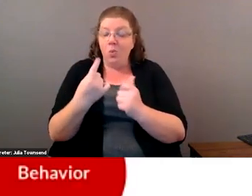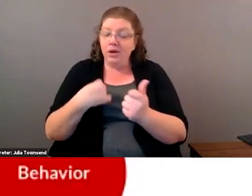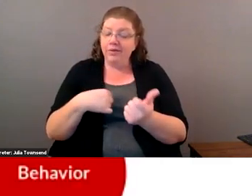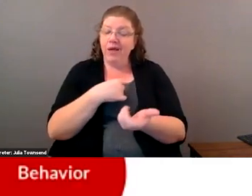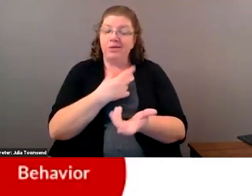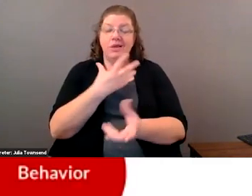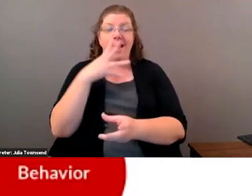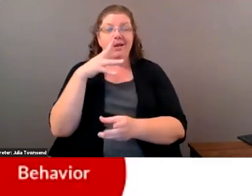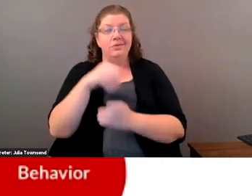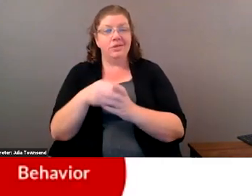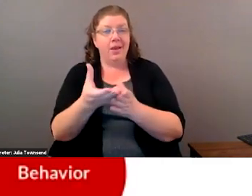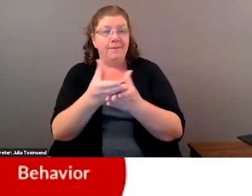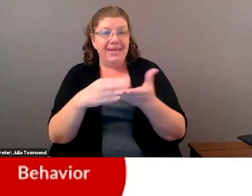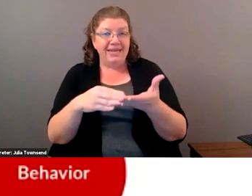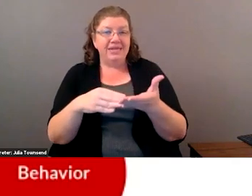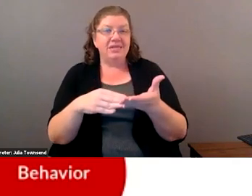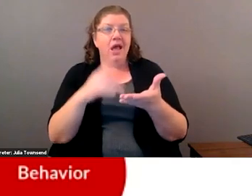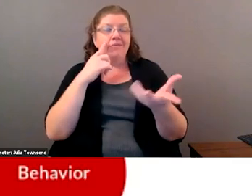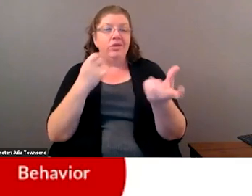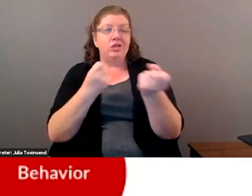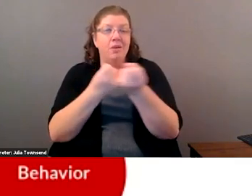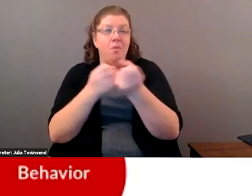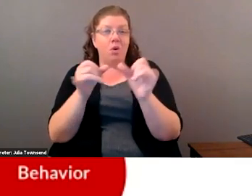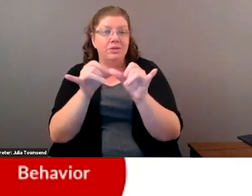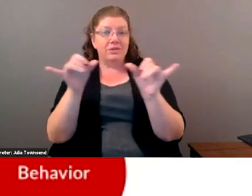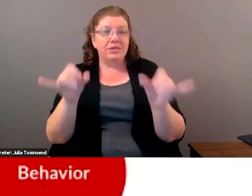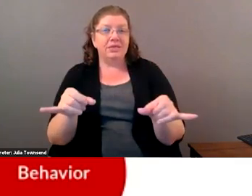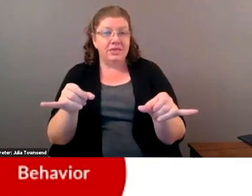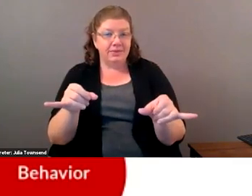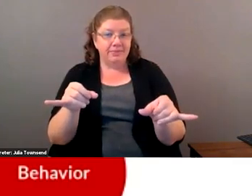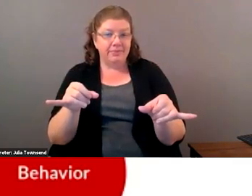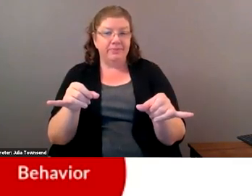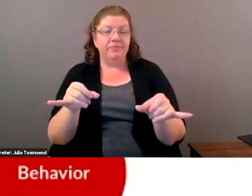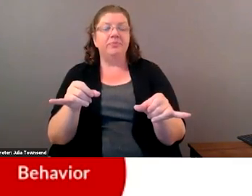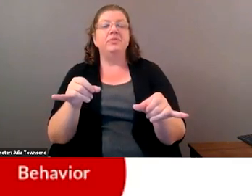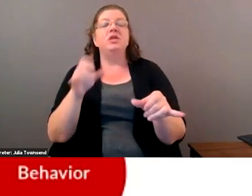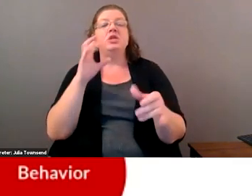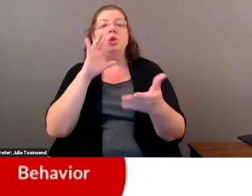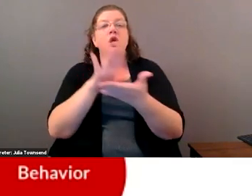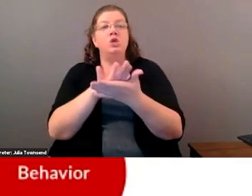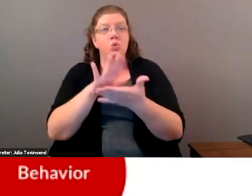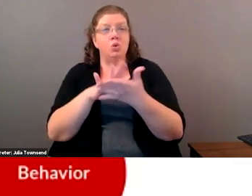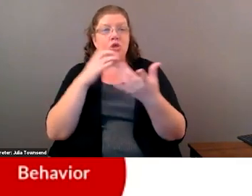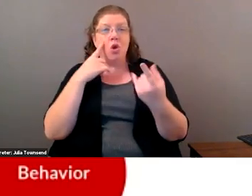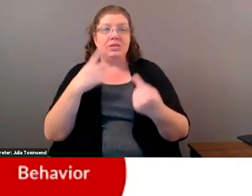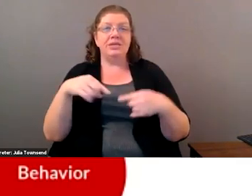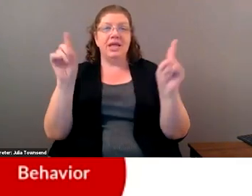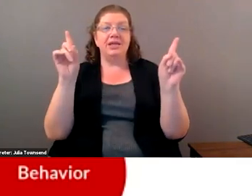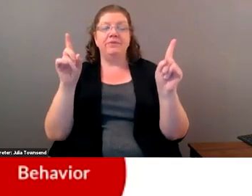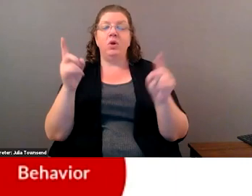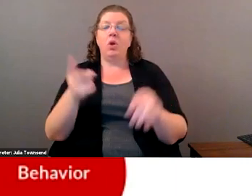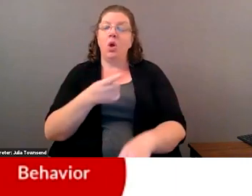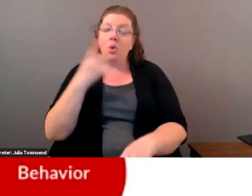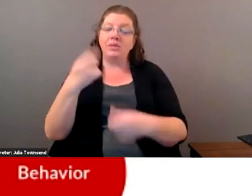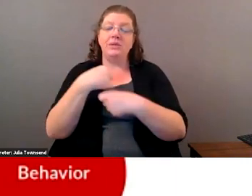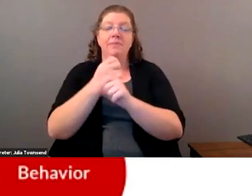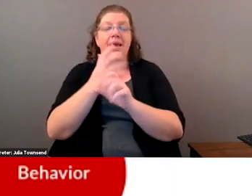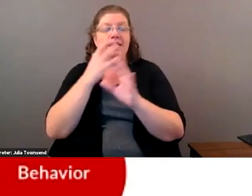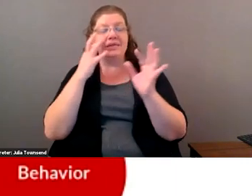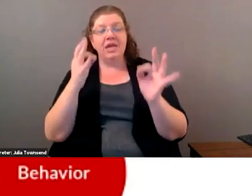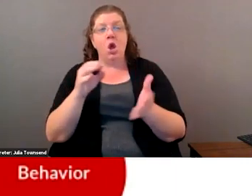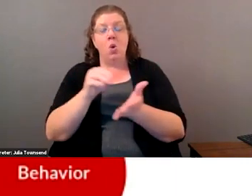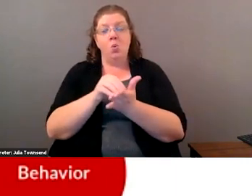verano con nuestros directores y otras personas y cada uno de ellos tiene una pieza del sistema de apoyo que